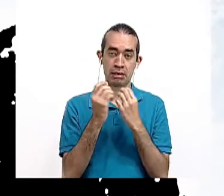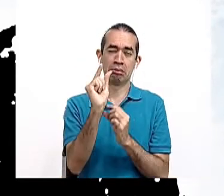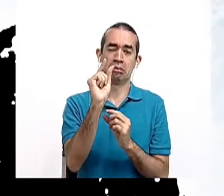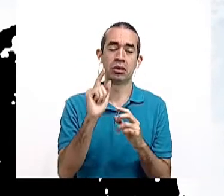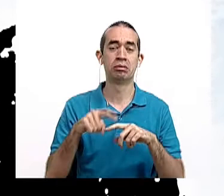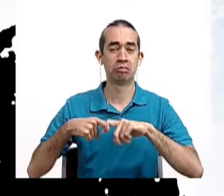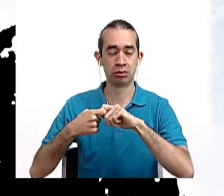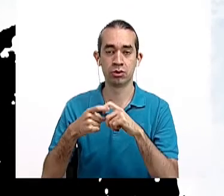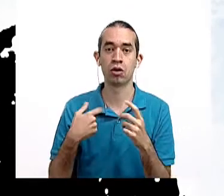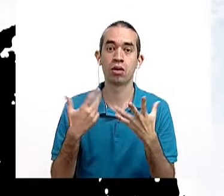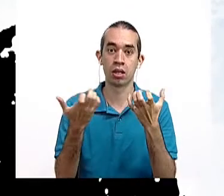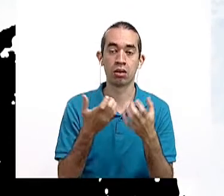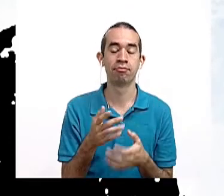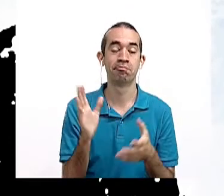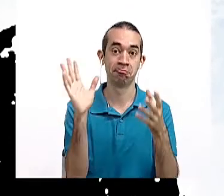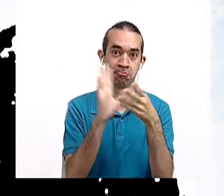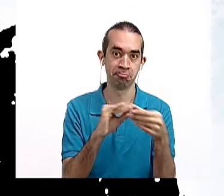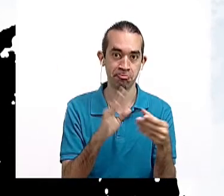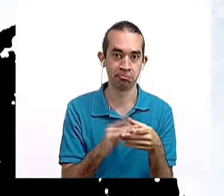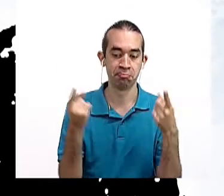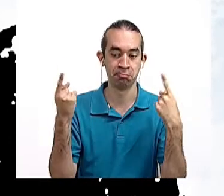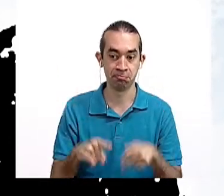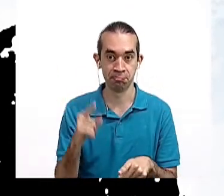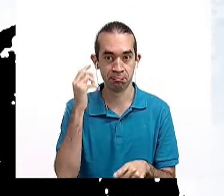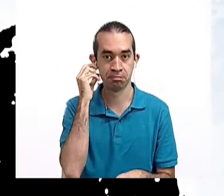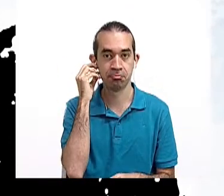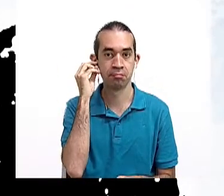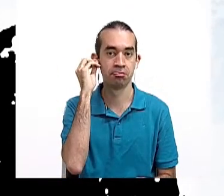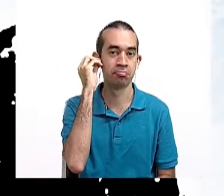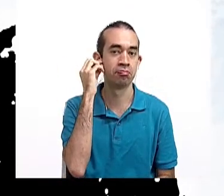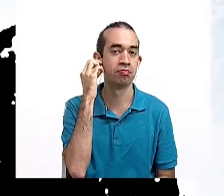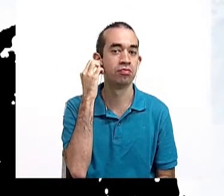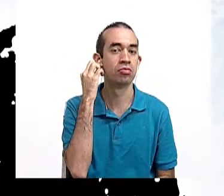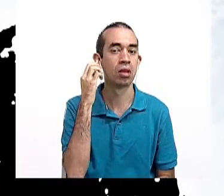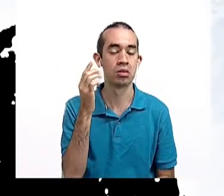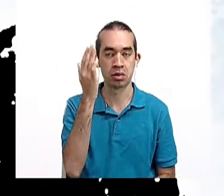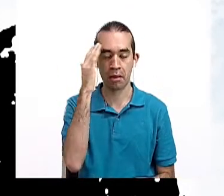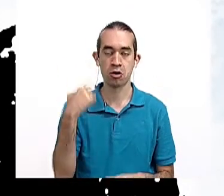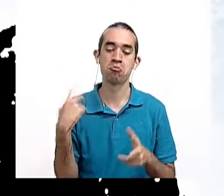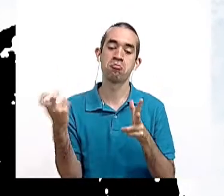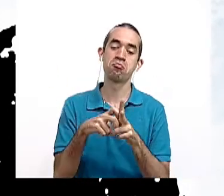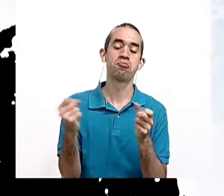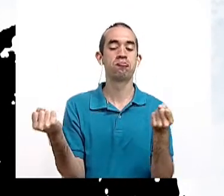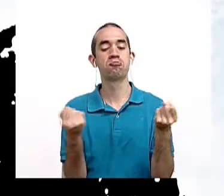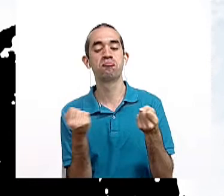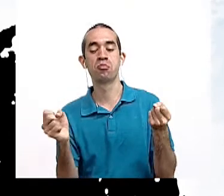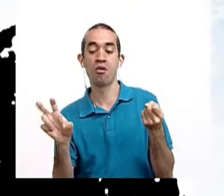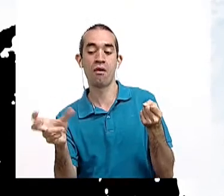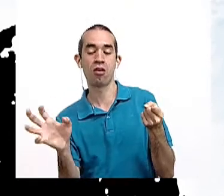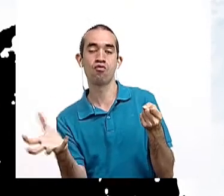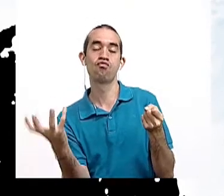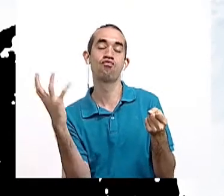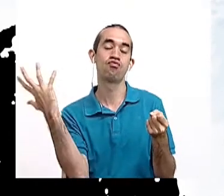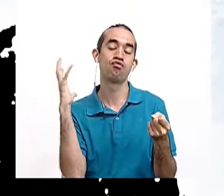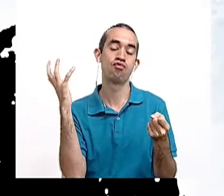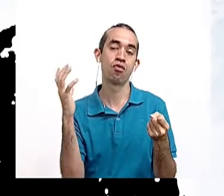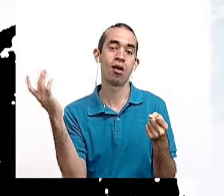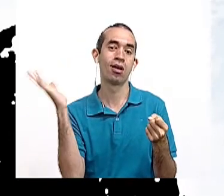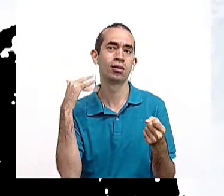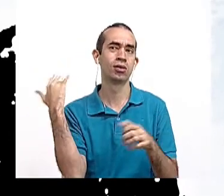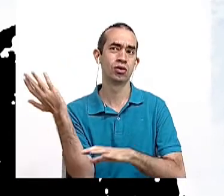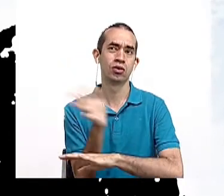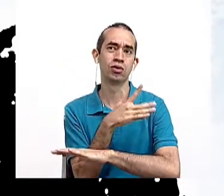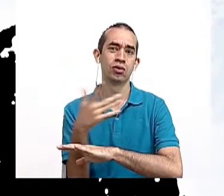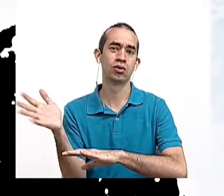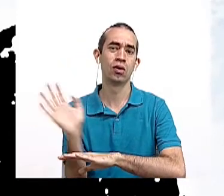con ustedes algo que me pasó cuando venía de camino. Vieran que yo venía manejando, puse la radio y escuché una canción.